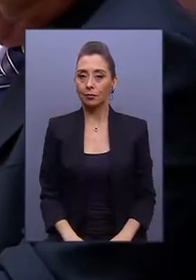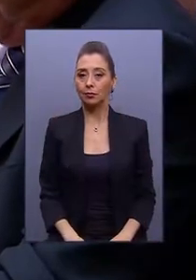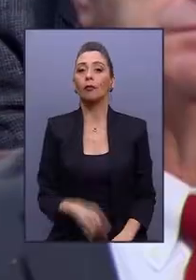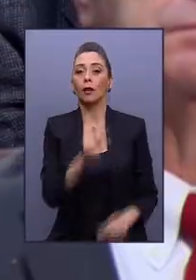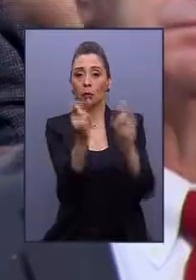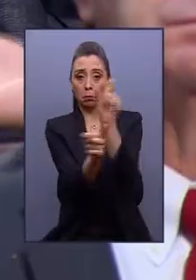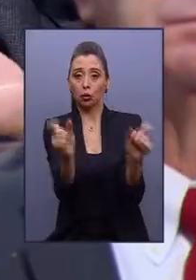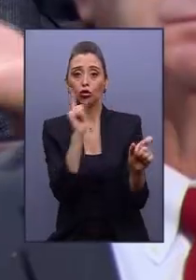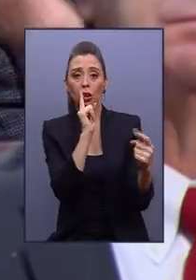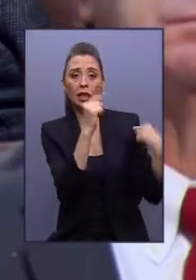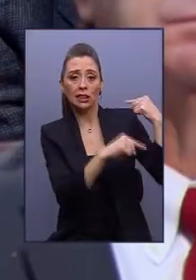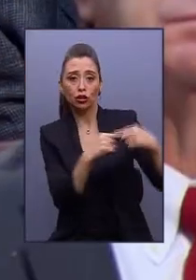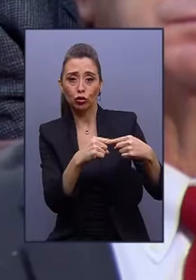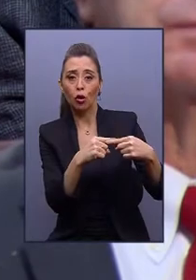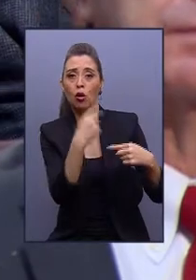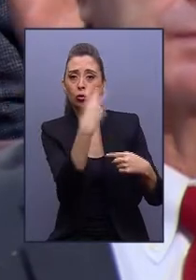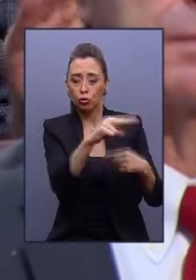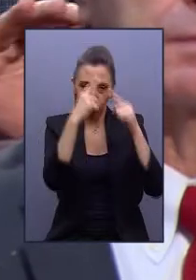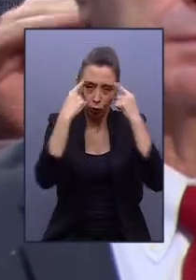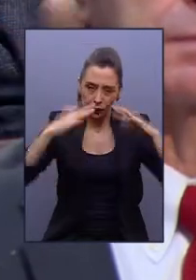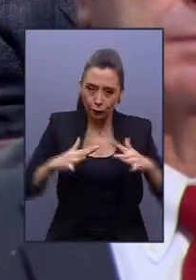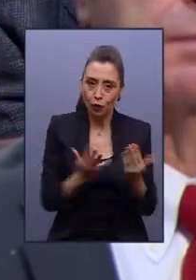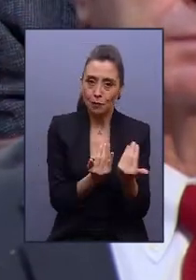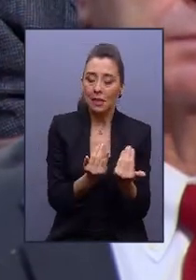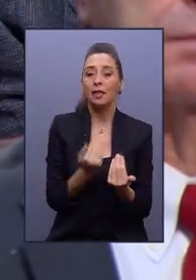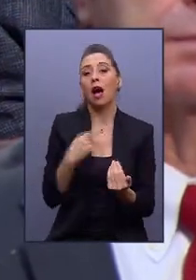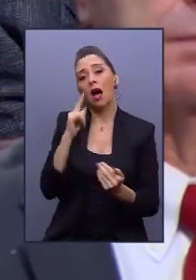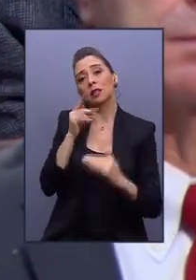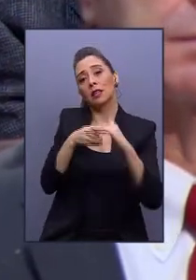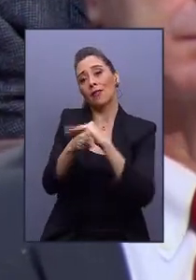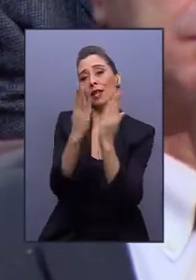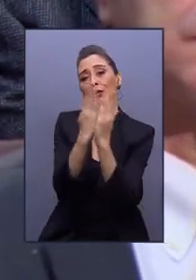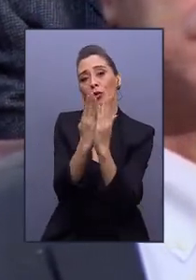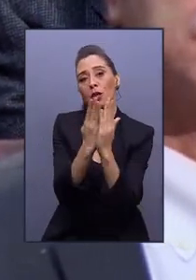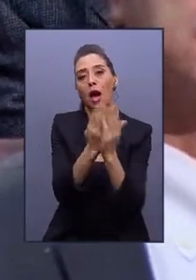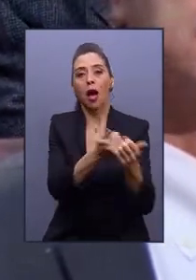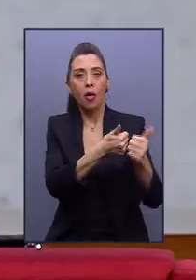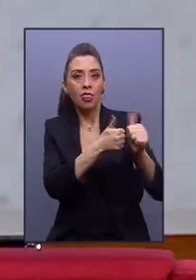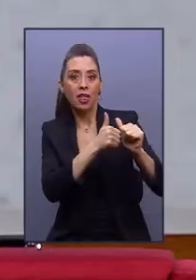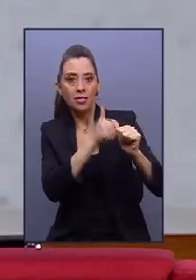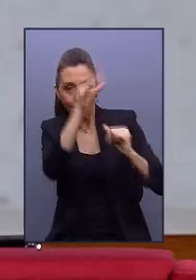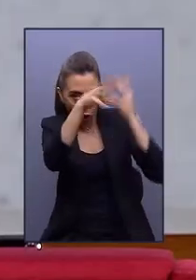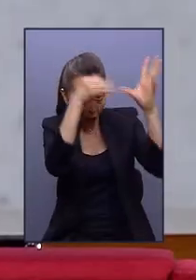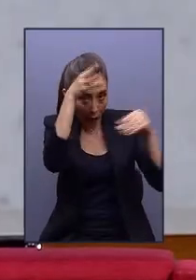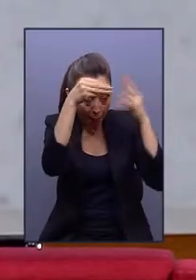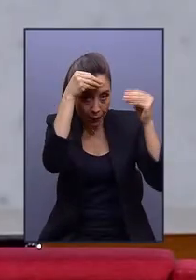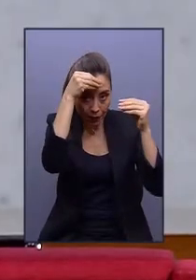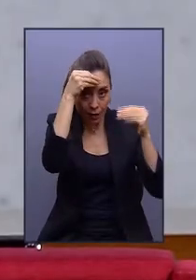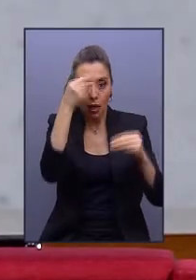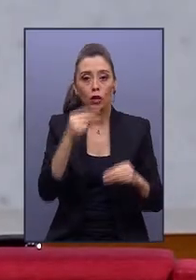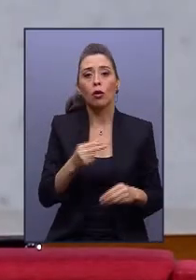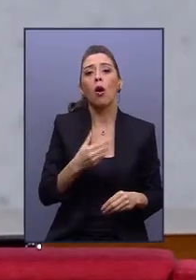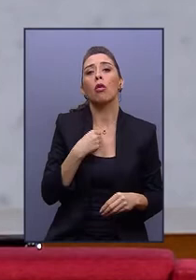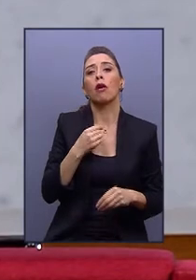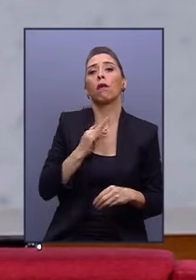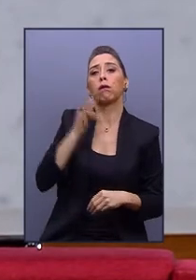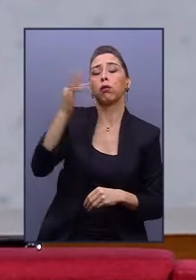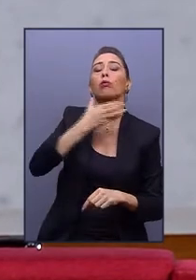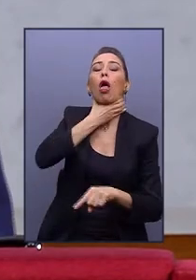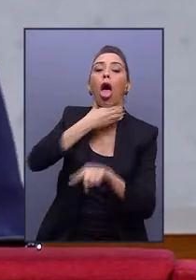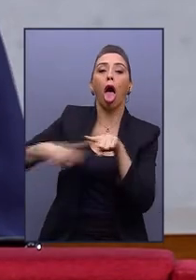Con historias de esfuerzo y esperanza para quienes estudiar implica hoy el desafío de aprender, no el de hipotecar su